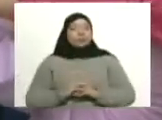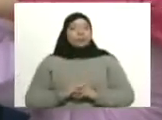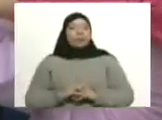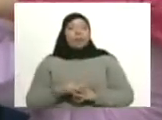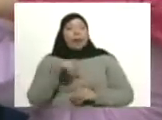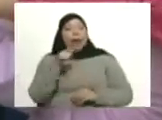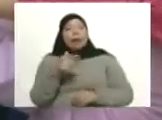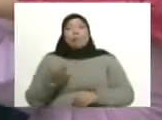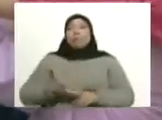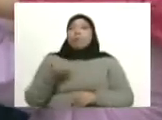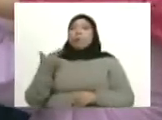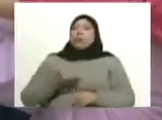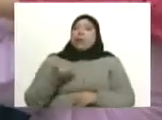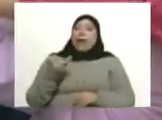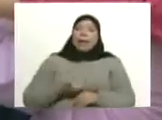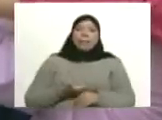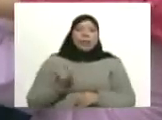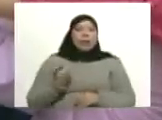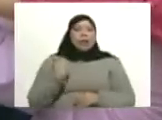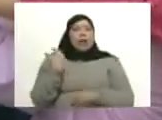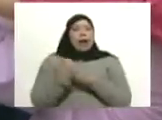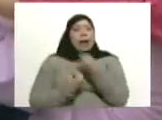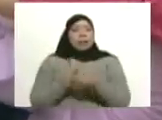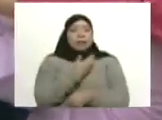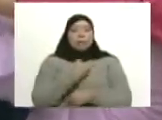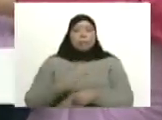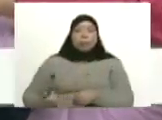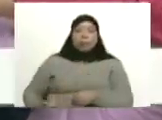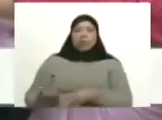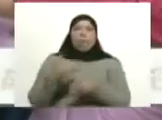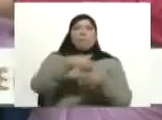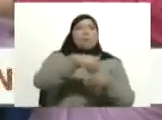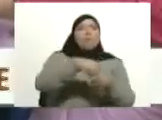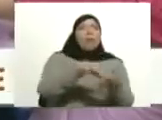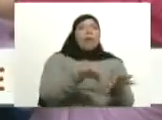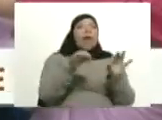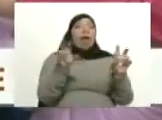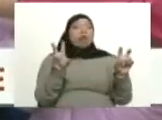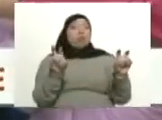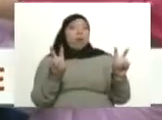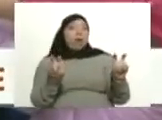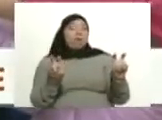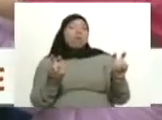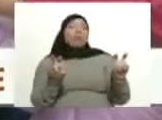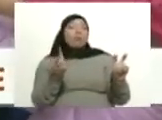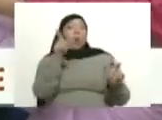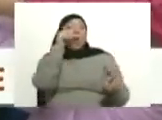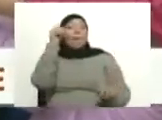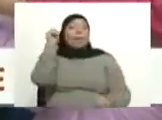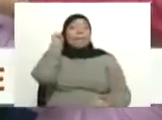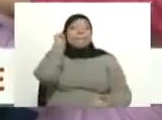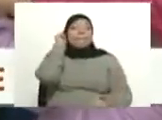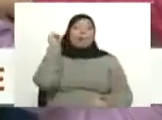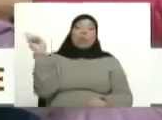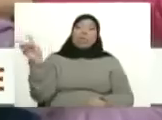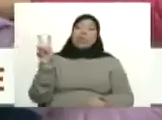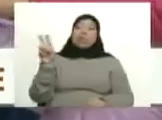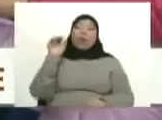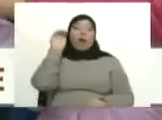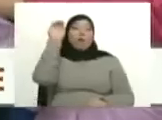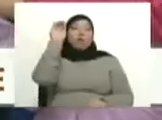Consejo Nacional Electoral que realizará las elecciones para escoger presidenta o presidente de la